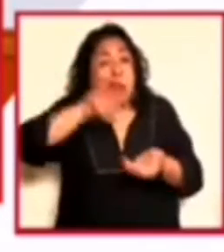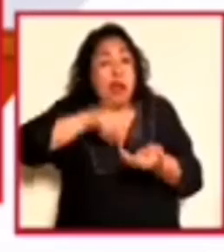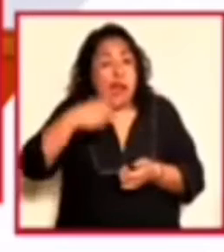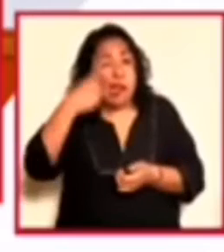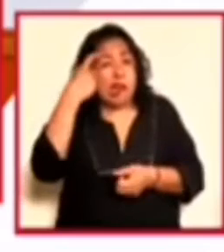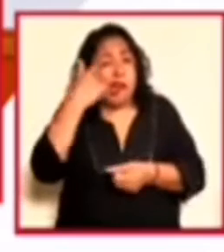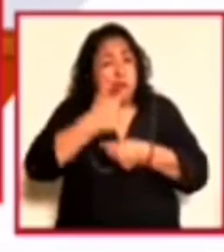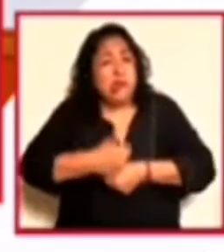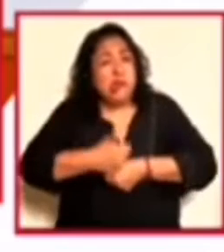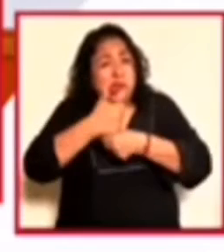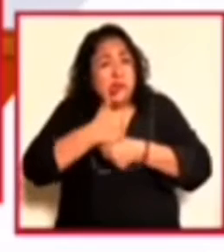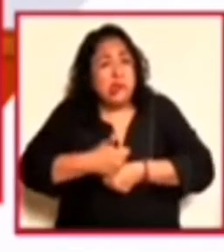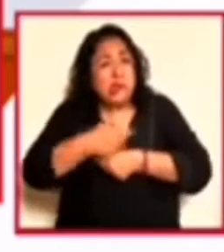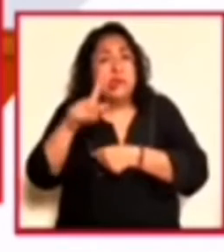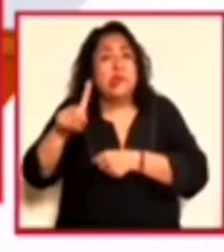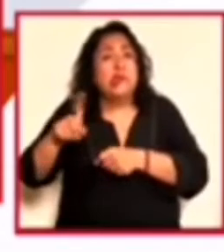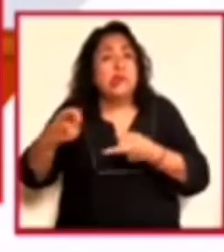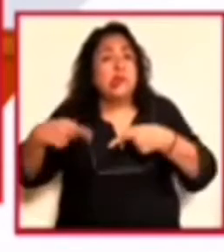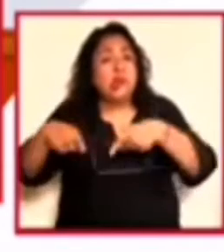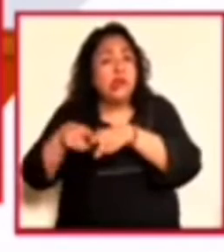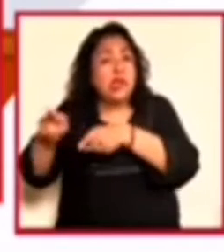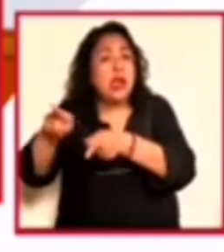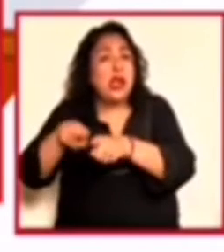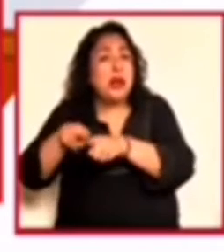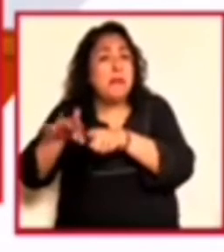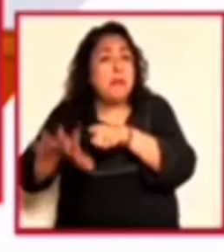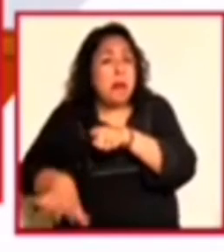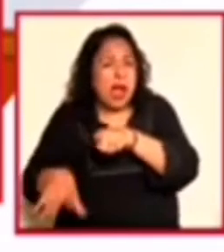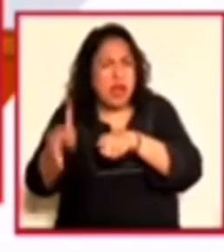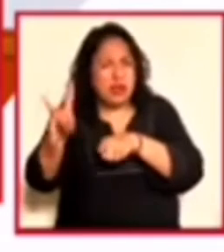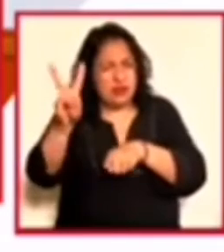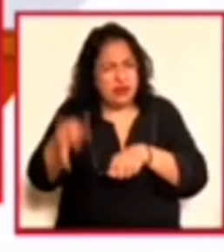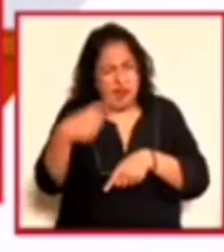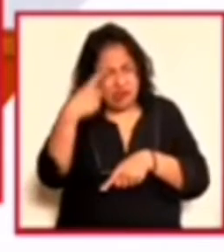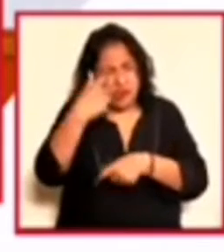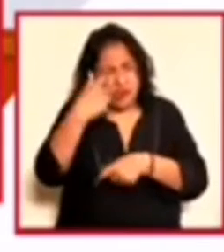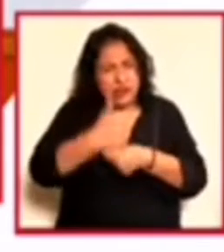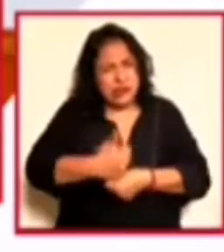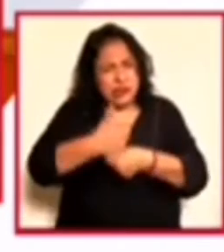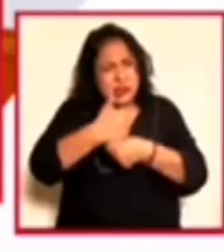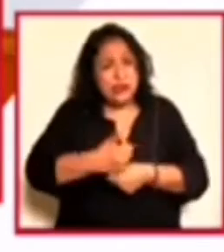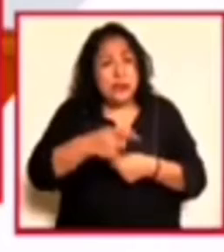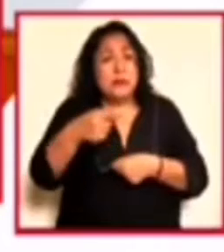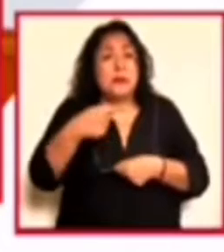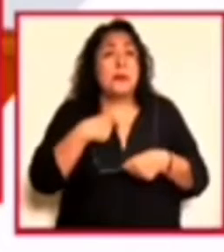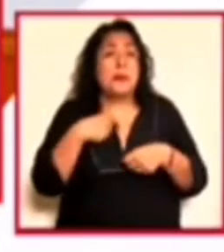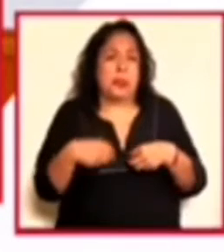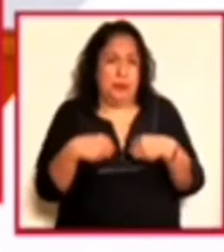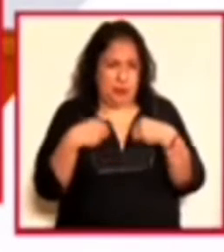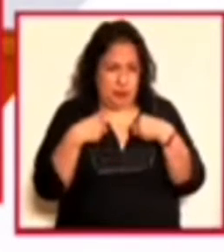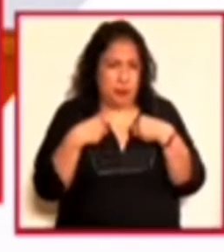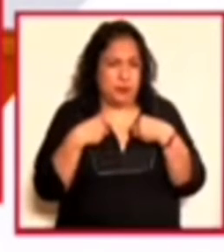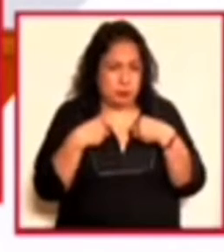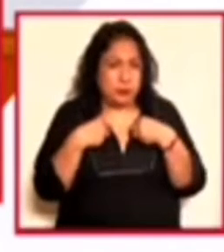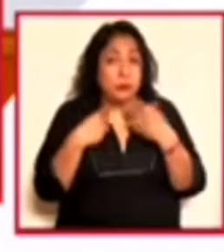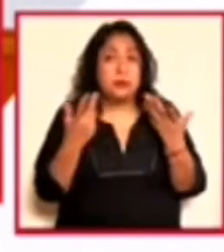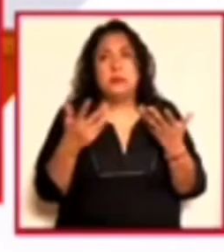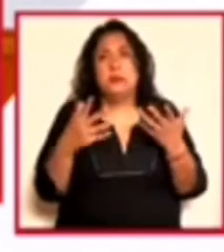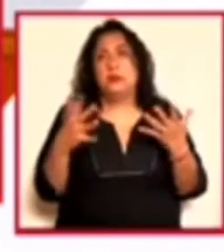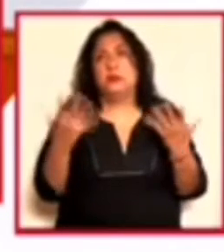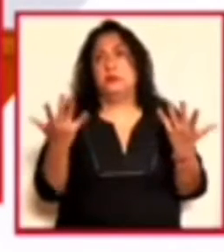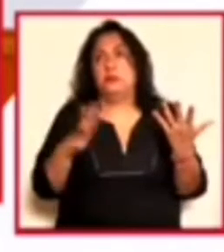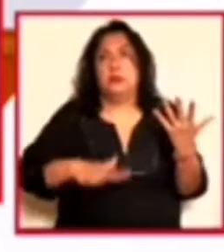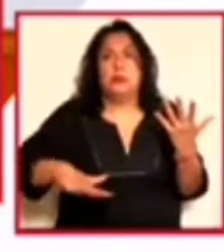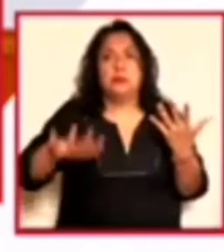tenido incesto con su hermana, era muy atormentado. Entonces, en nuestra vida pública,